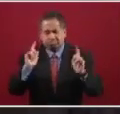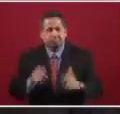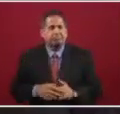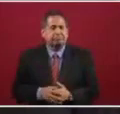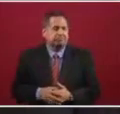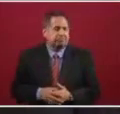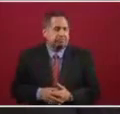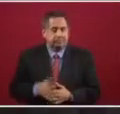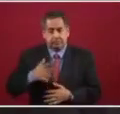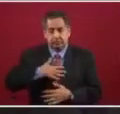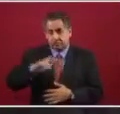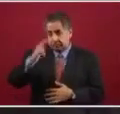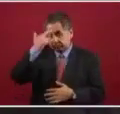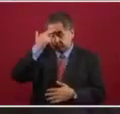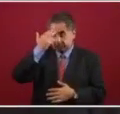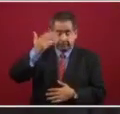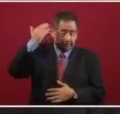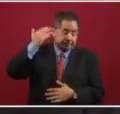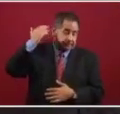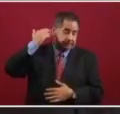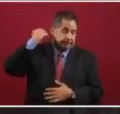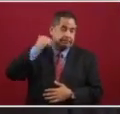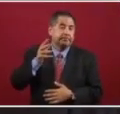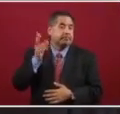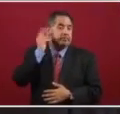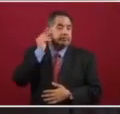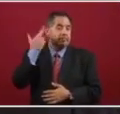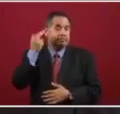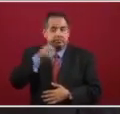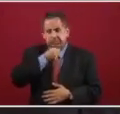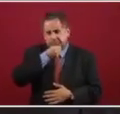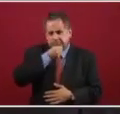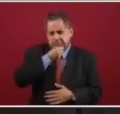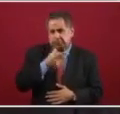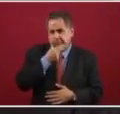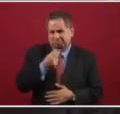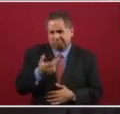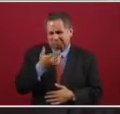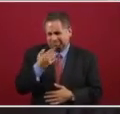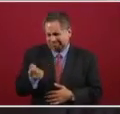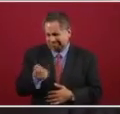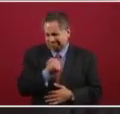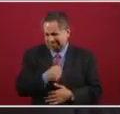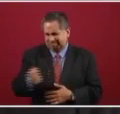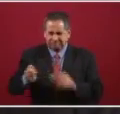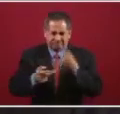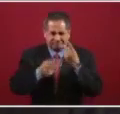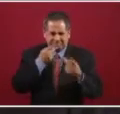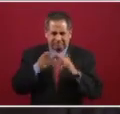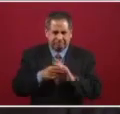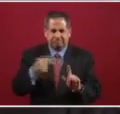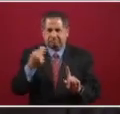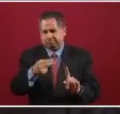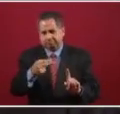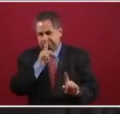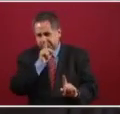Yo recuerdo de un conductor de radio muy bueno, que no voy a mencionar su